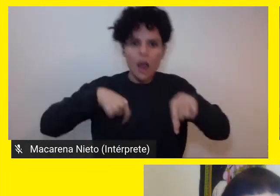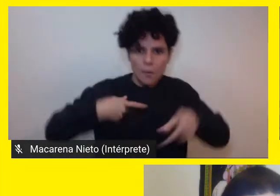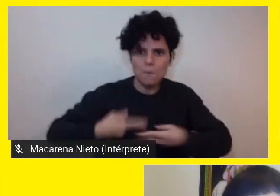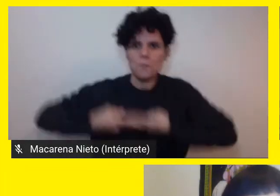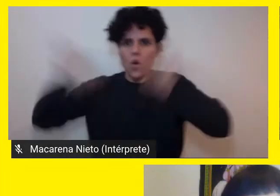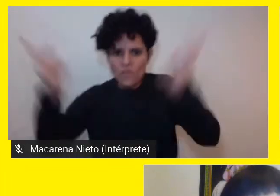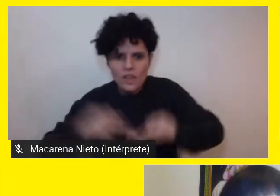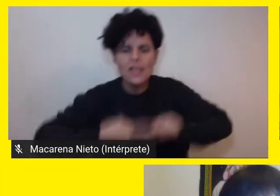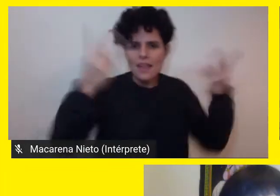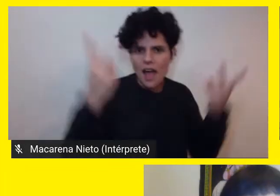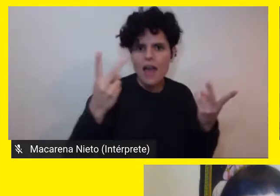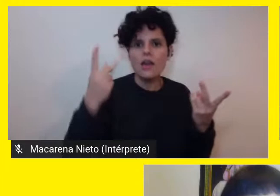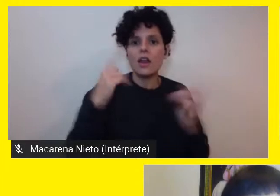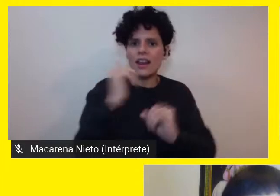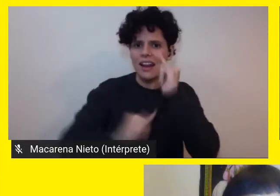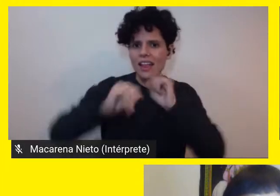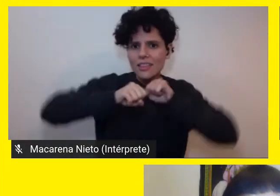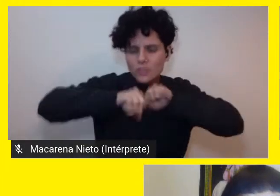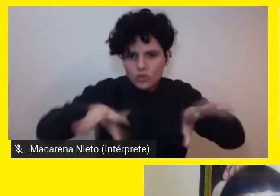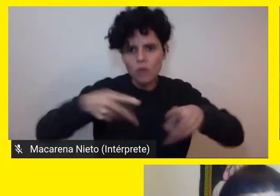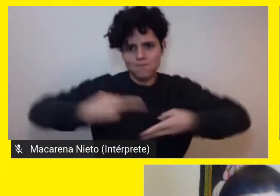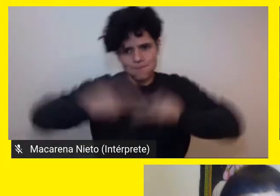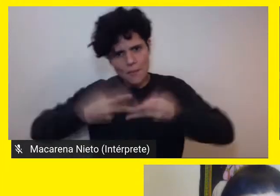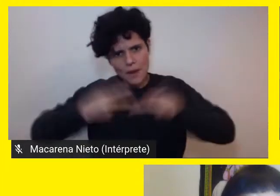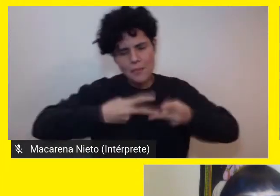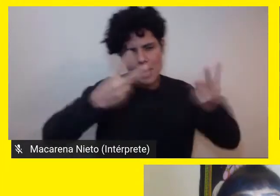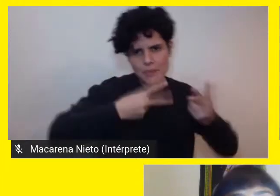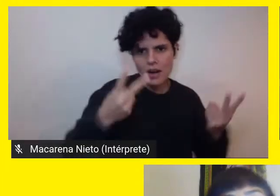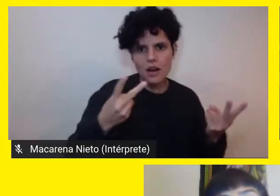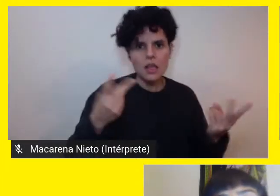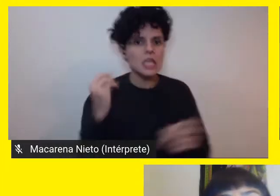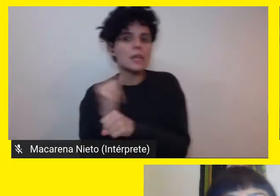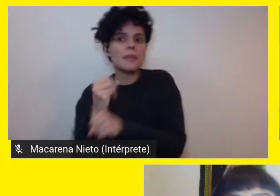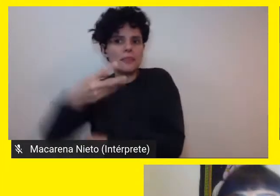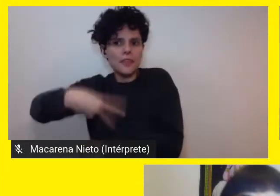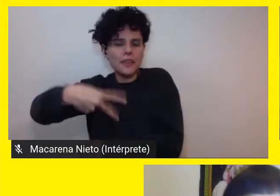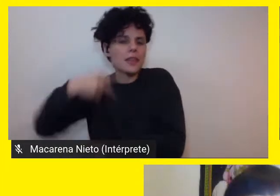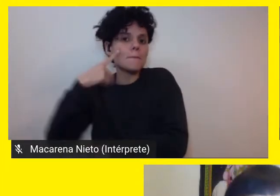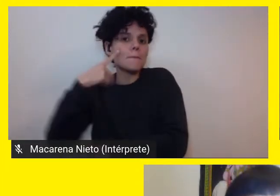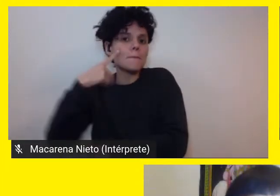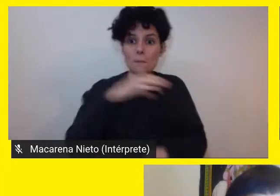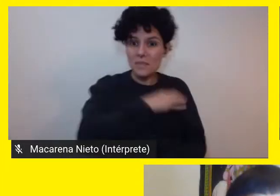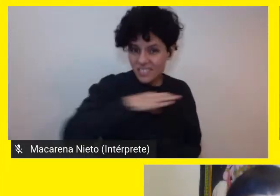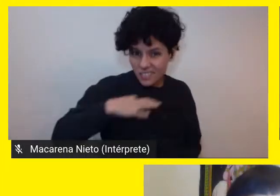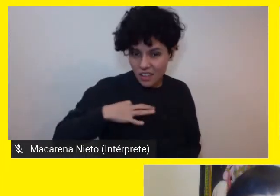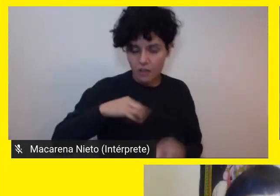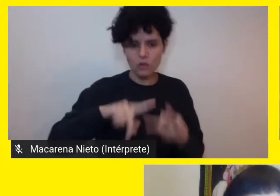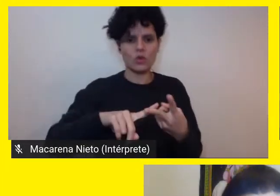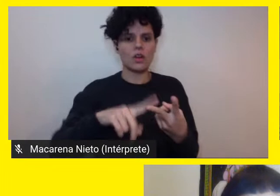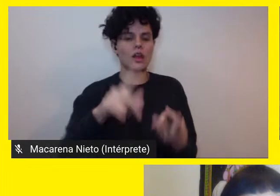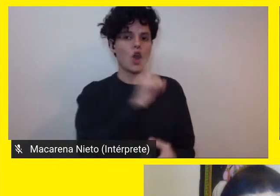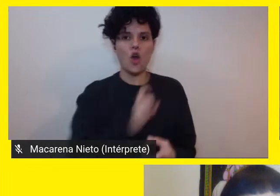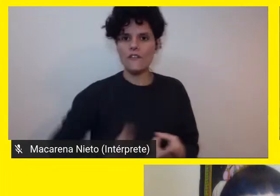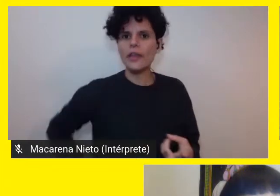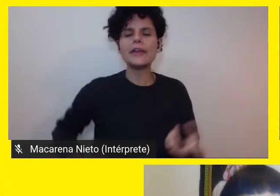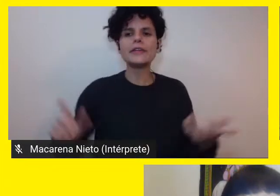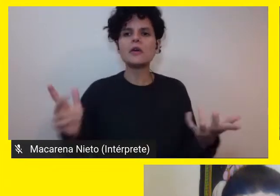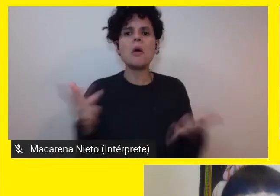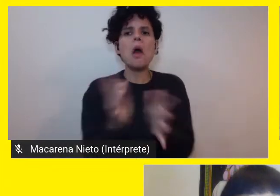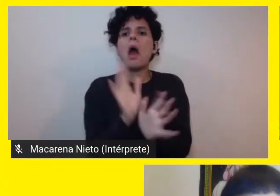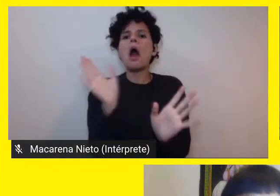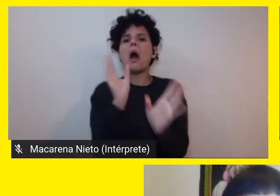medios independientes. Pero el ministerio y el gobierno no se pronunció frente a la violencia de género. De